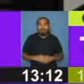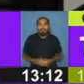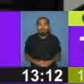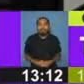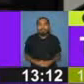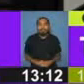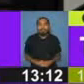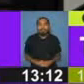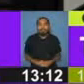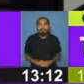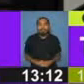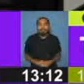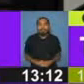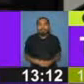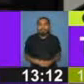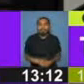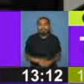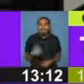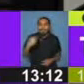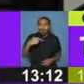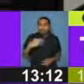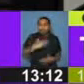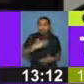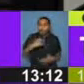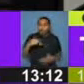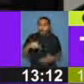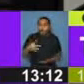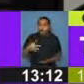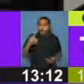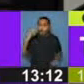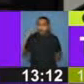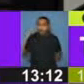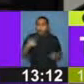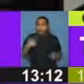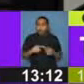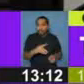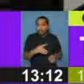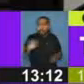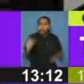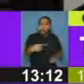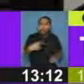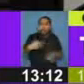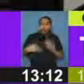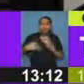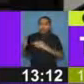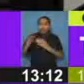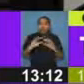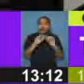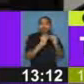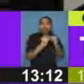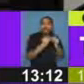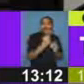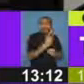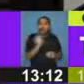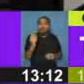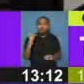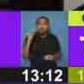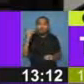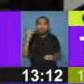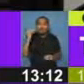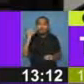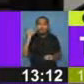esta este objetivo de construir 258 edificios escolares ya hemos empezado más de